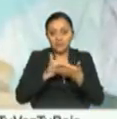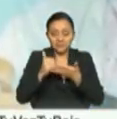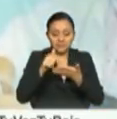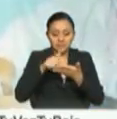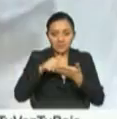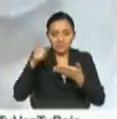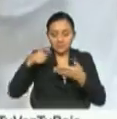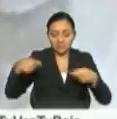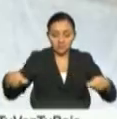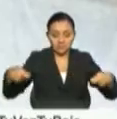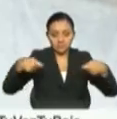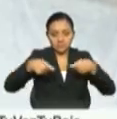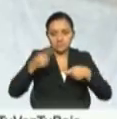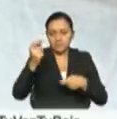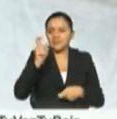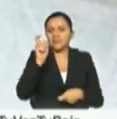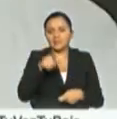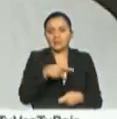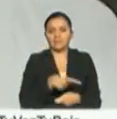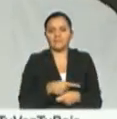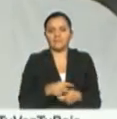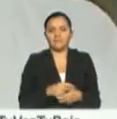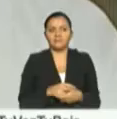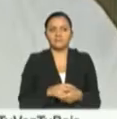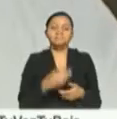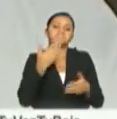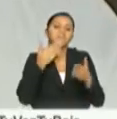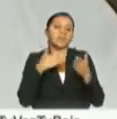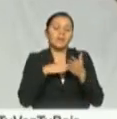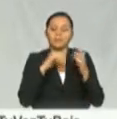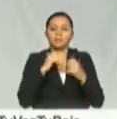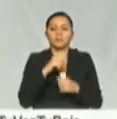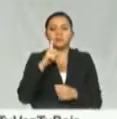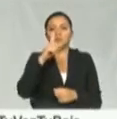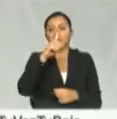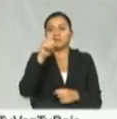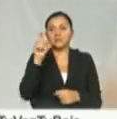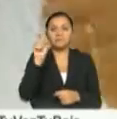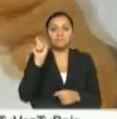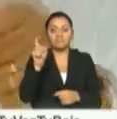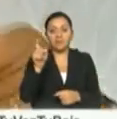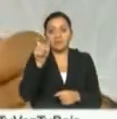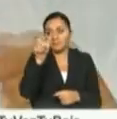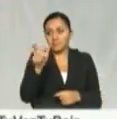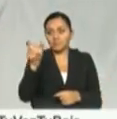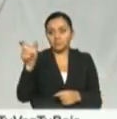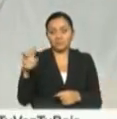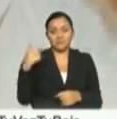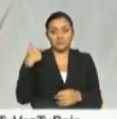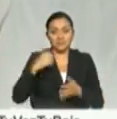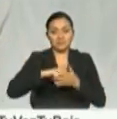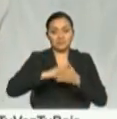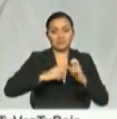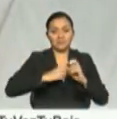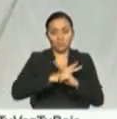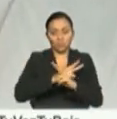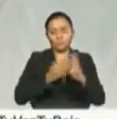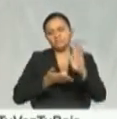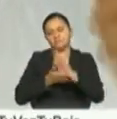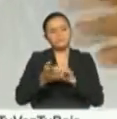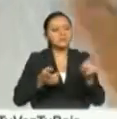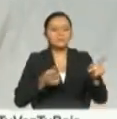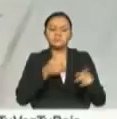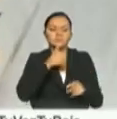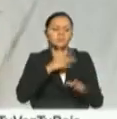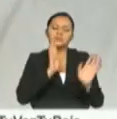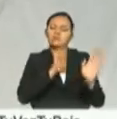requiera el tratamiento del mismo. Bueno, cerca de 100.000 clientes de la medicina prepagada, gente con seguro, va al IES, Ministerio